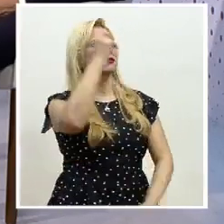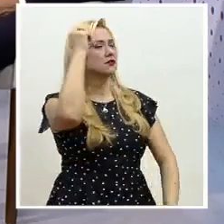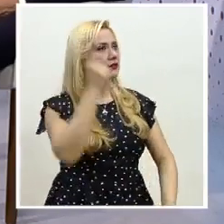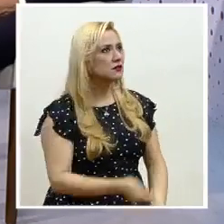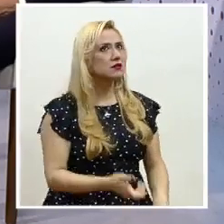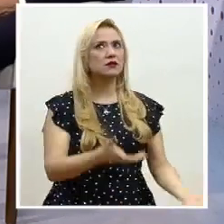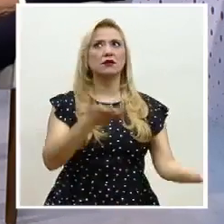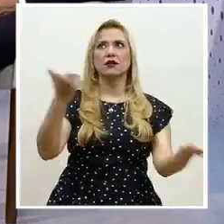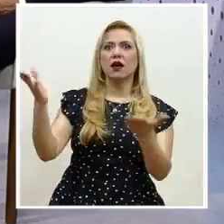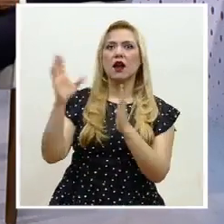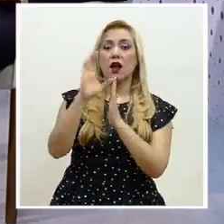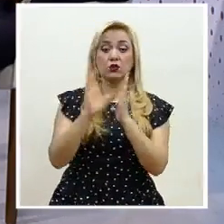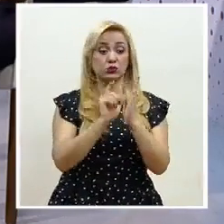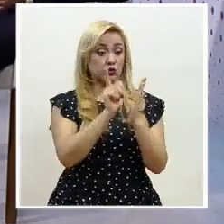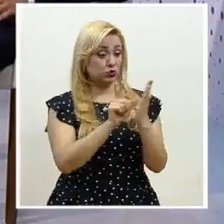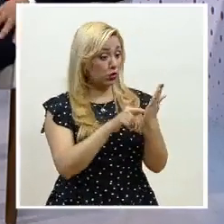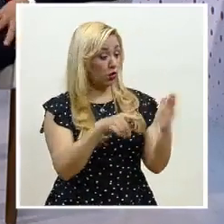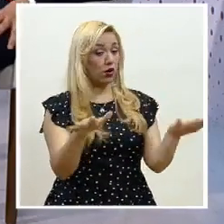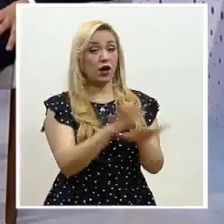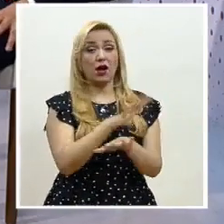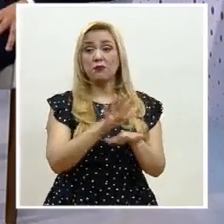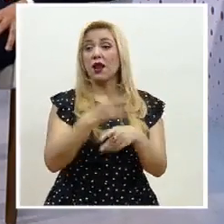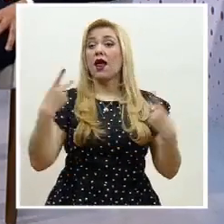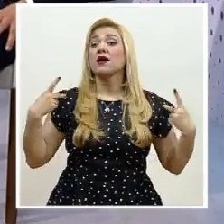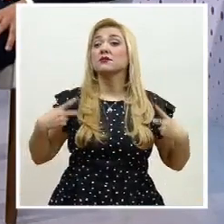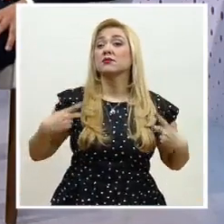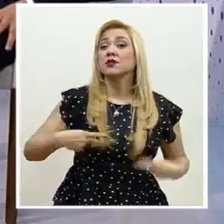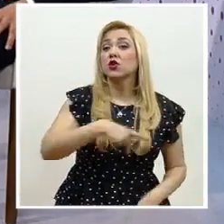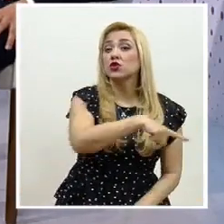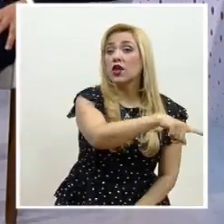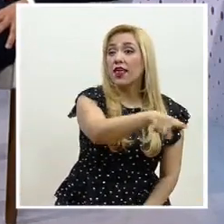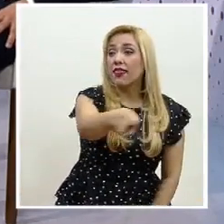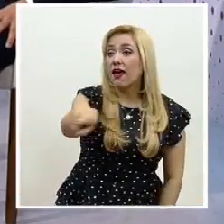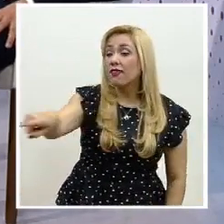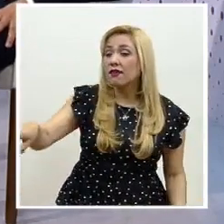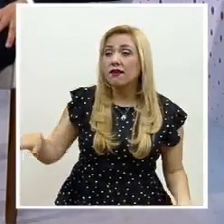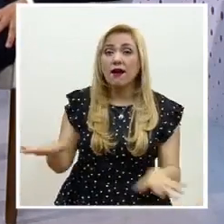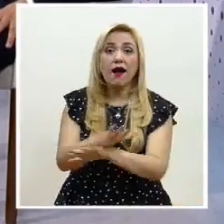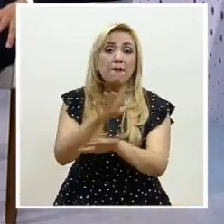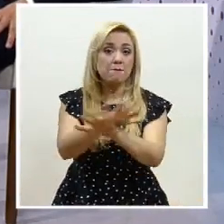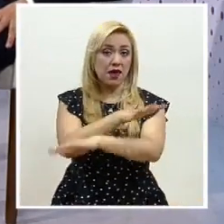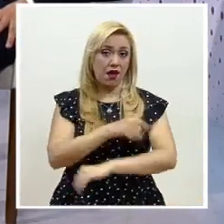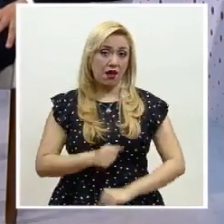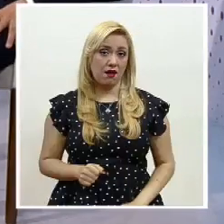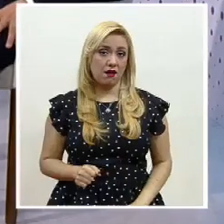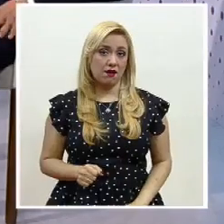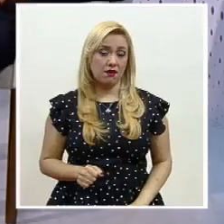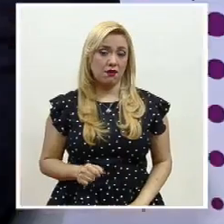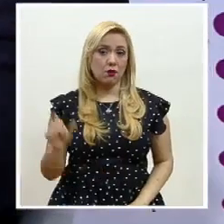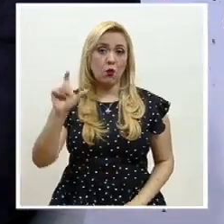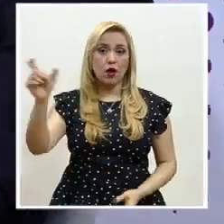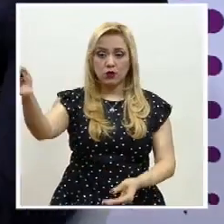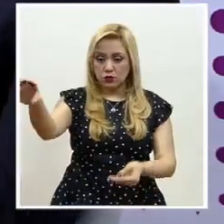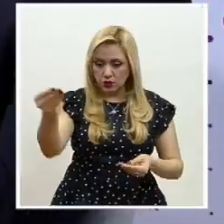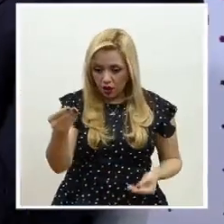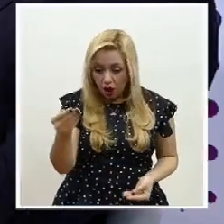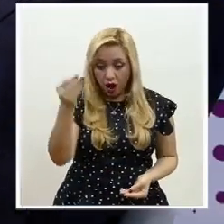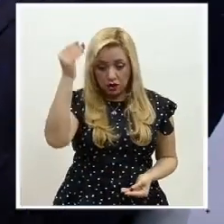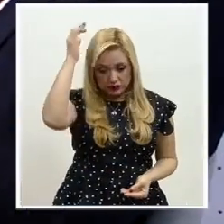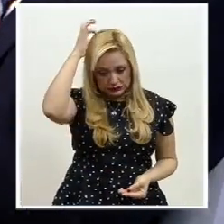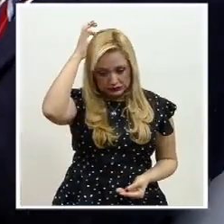la misma constitución va cambiando, la sociedad va cambiando, es muy dinámica. Cada vez los temas que llegan a la corte son más